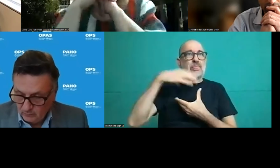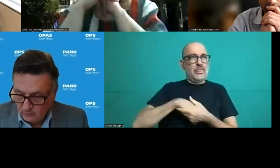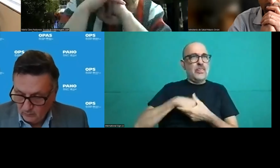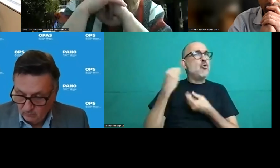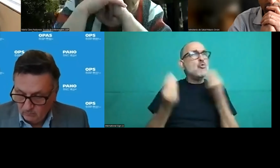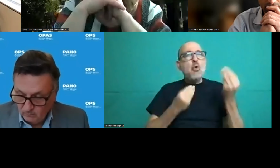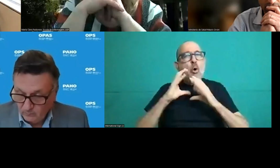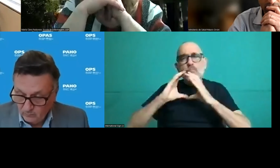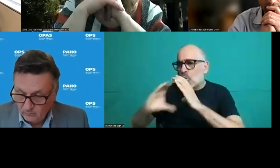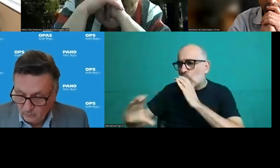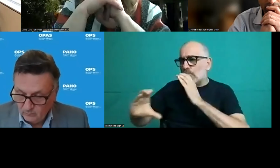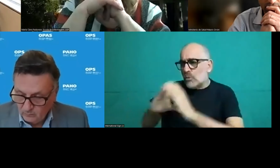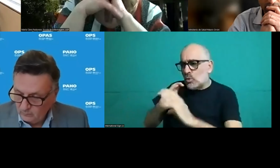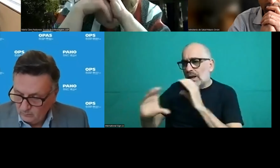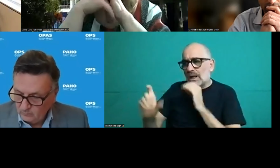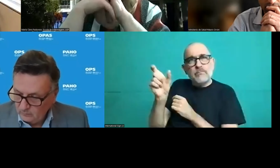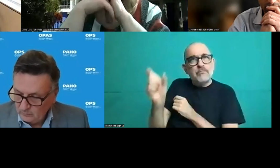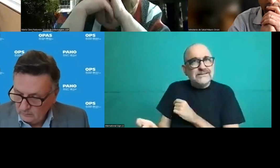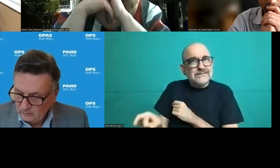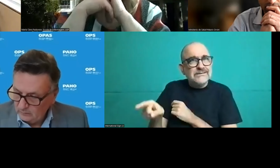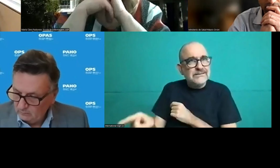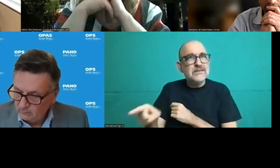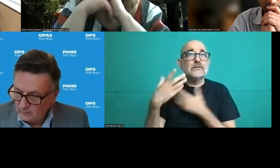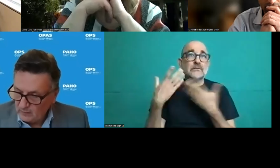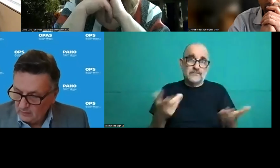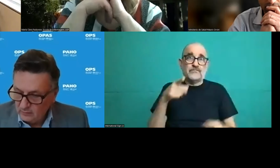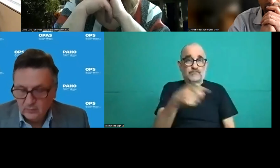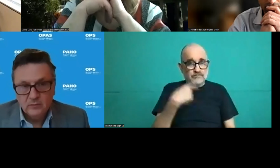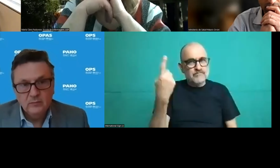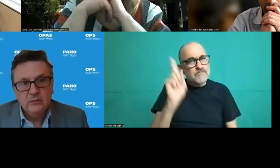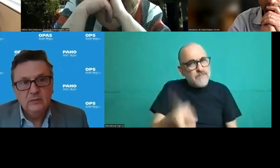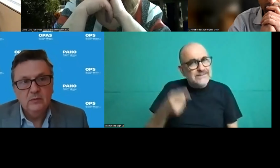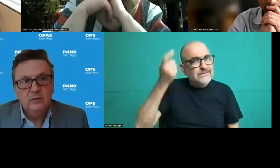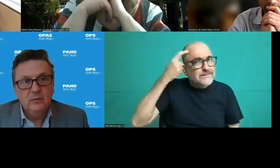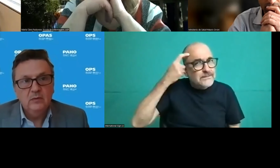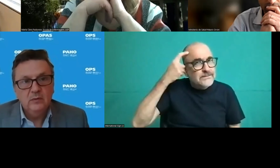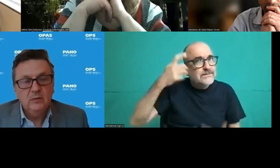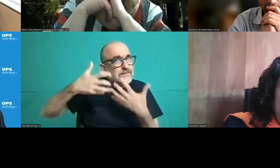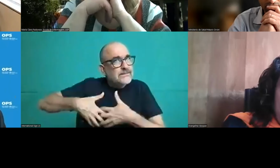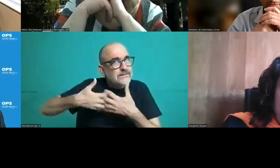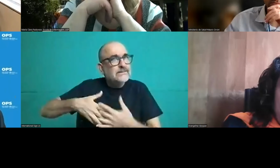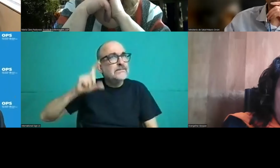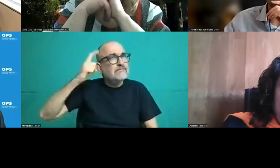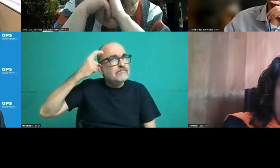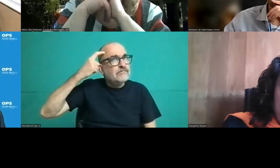tenerlo en consideración cuando se elijan los médicos futuros. Gracias.